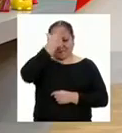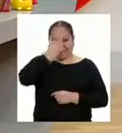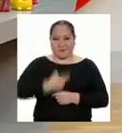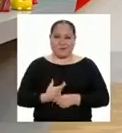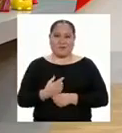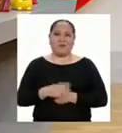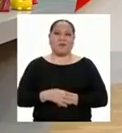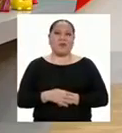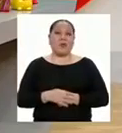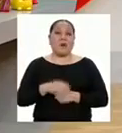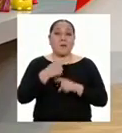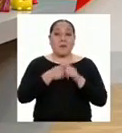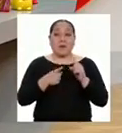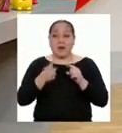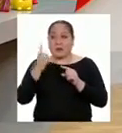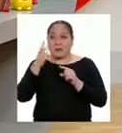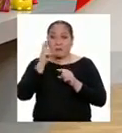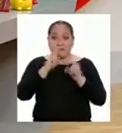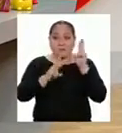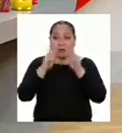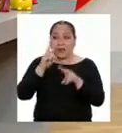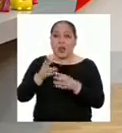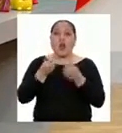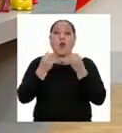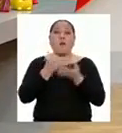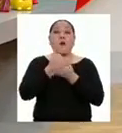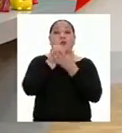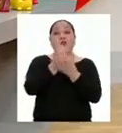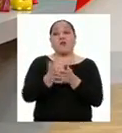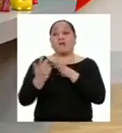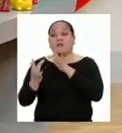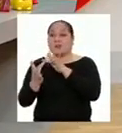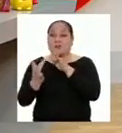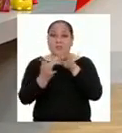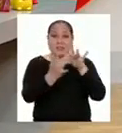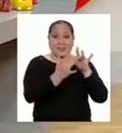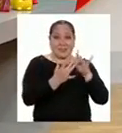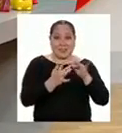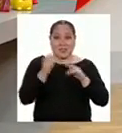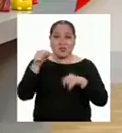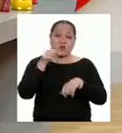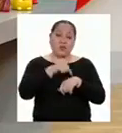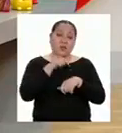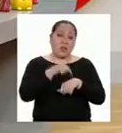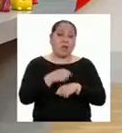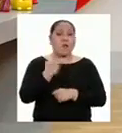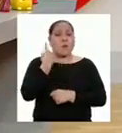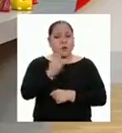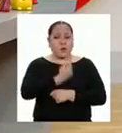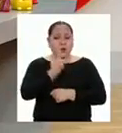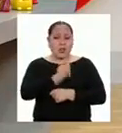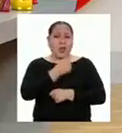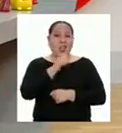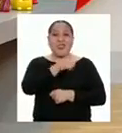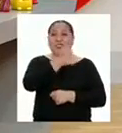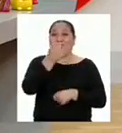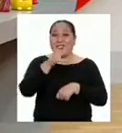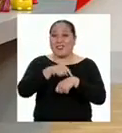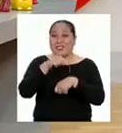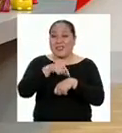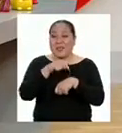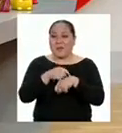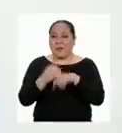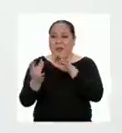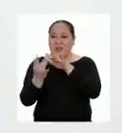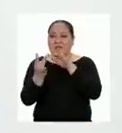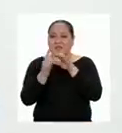miren todos los beneficios que tiene formar vínculos sociales saludables. Tiene que haber un tiempo para la soledad y otro para crear buenos grupos